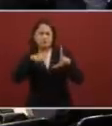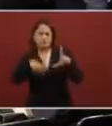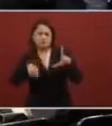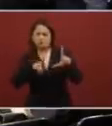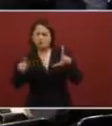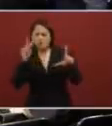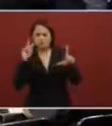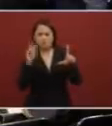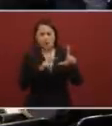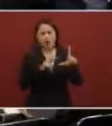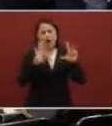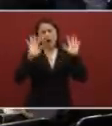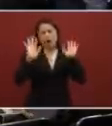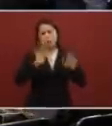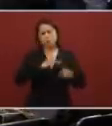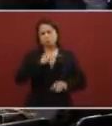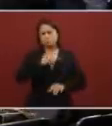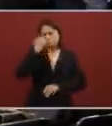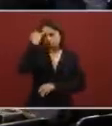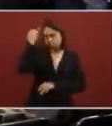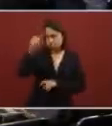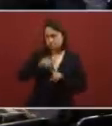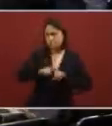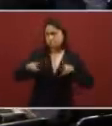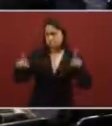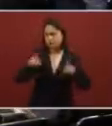de muchas formas.